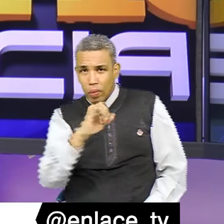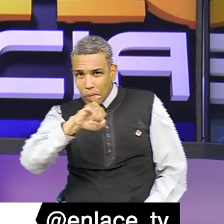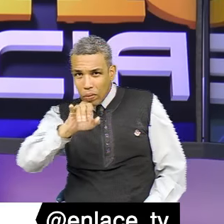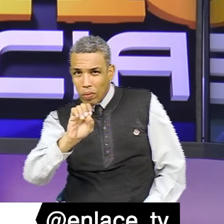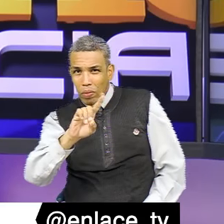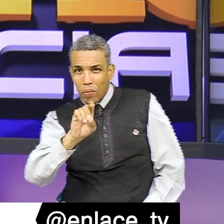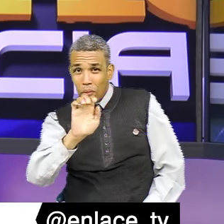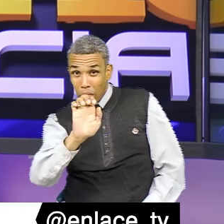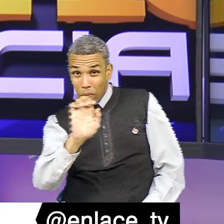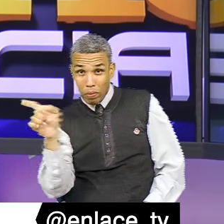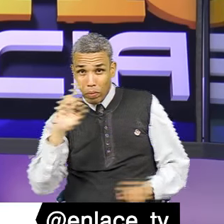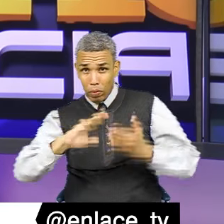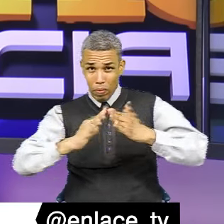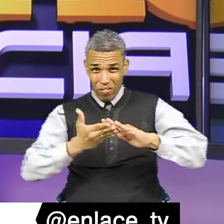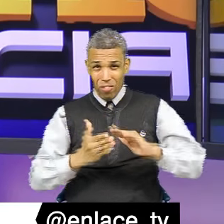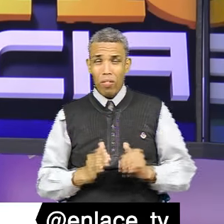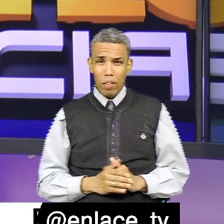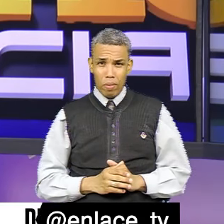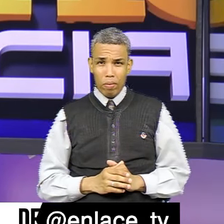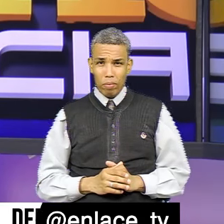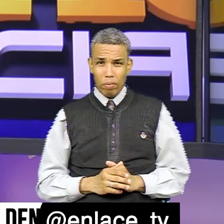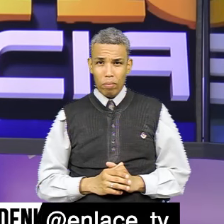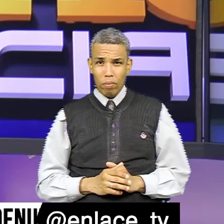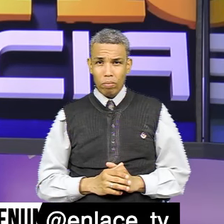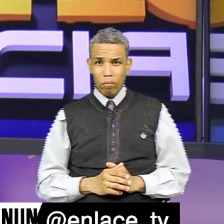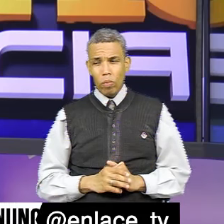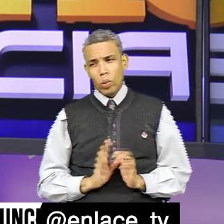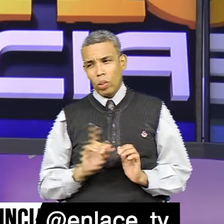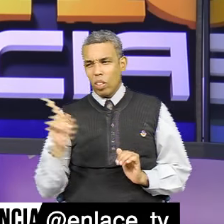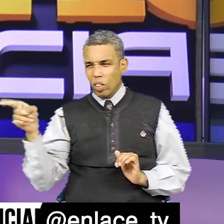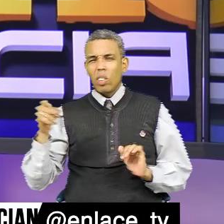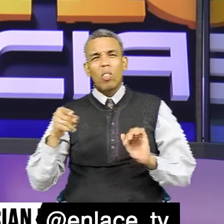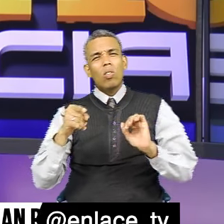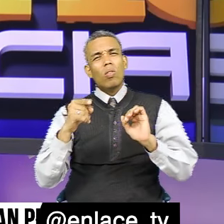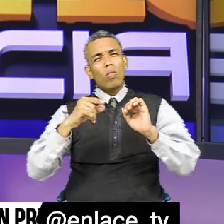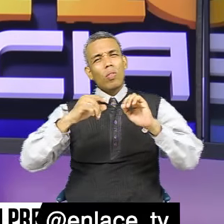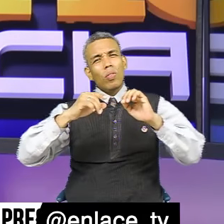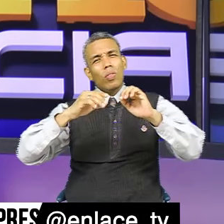de abandono en el que se encuentra lo que alguna vez fue la escuela Kiwanis,